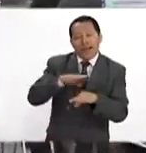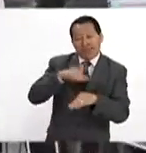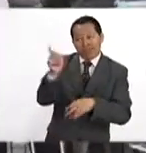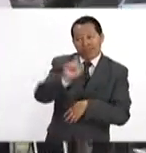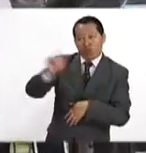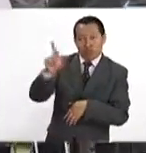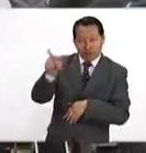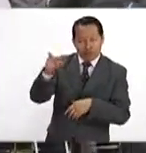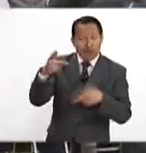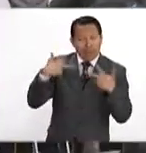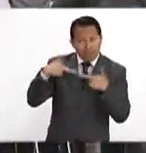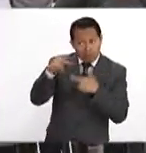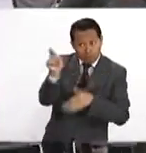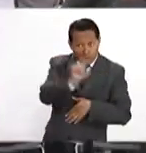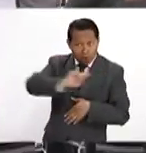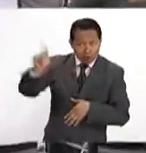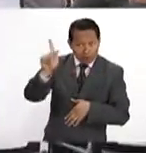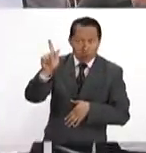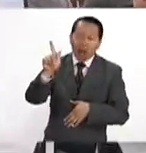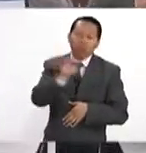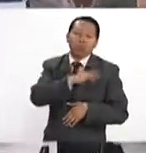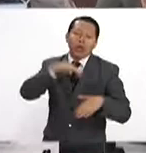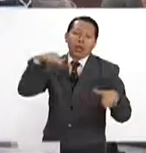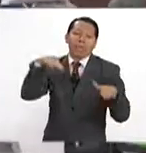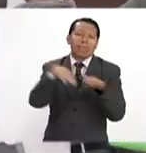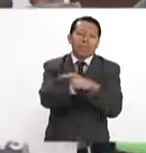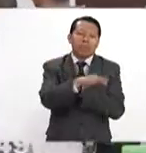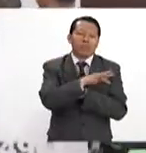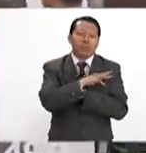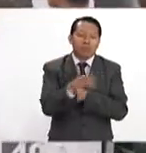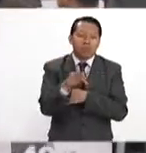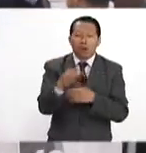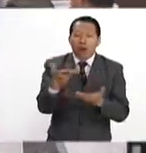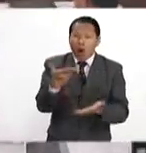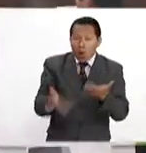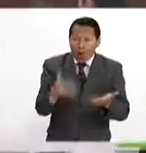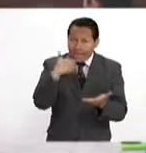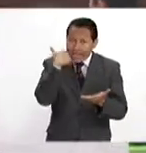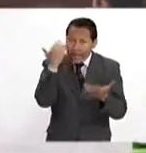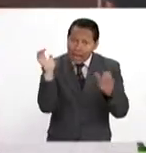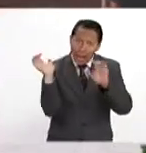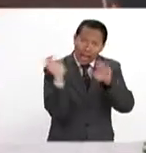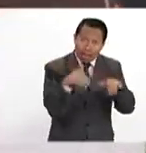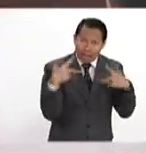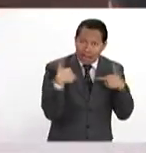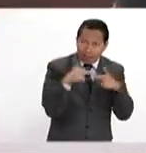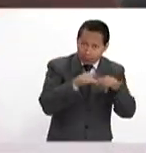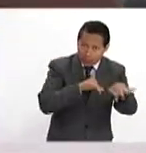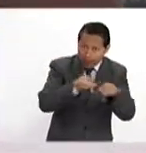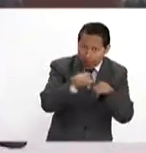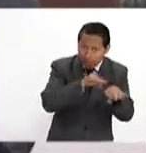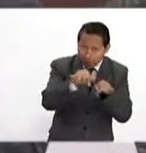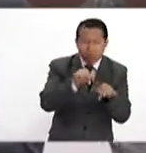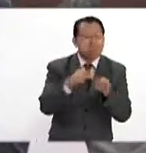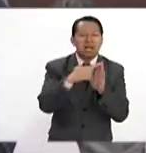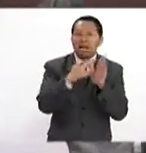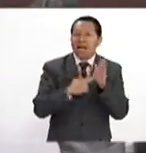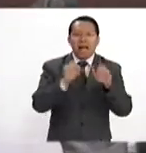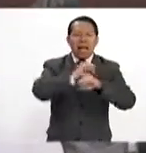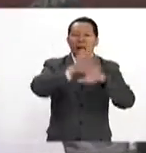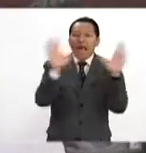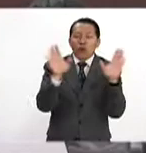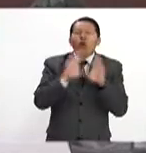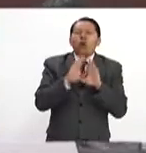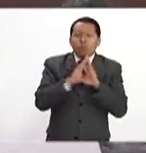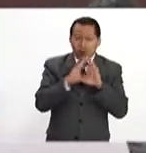Hoy las reglas para entrar al servicio profesional docente son reglas totalmente claras. Se entra a través de